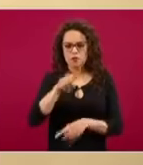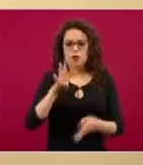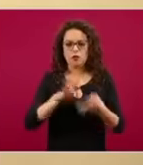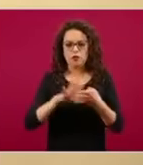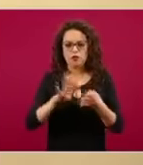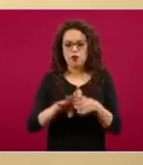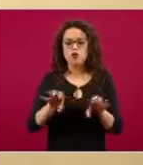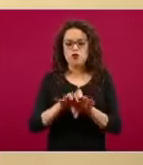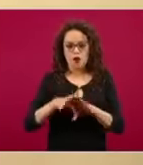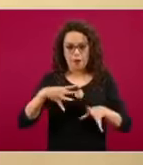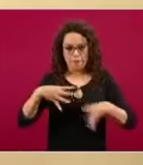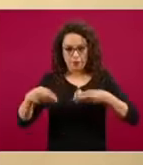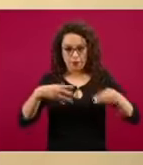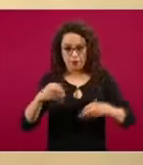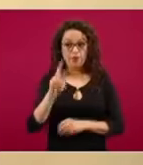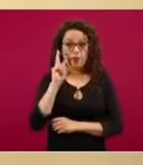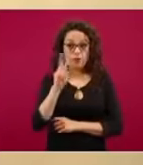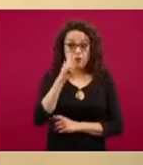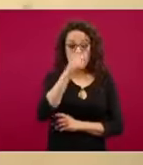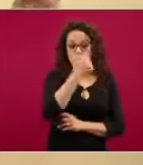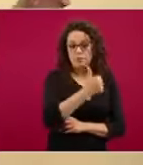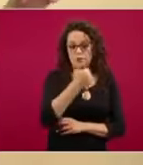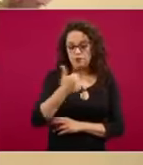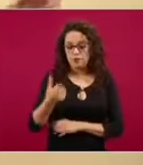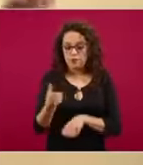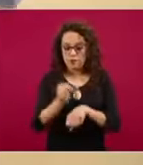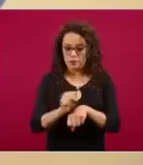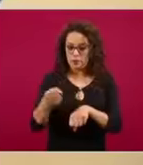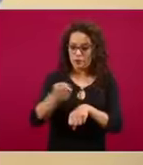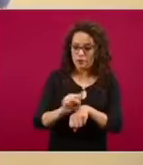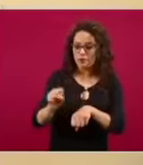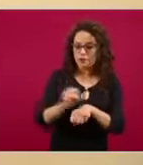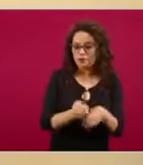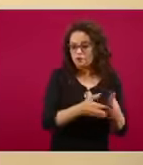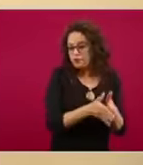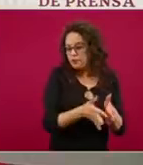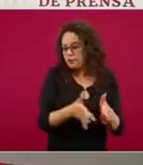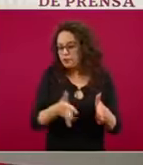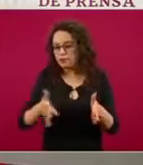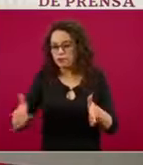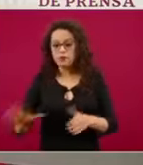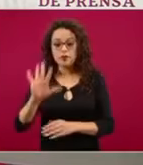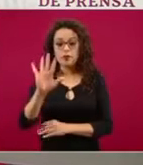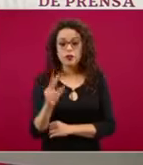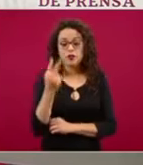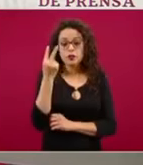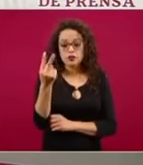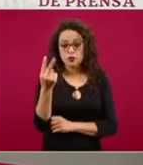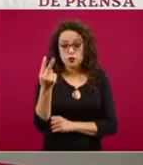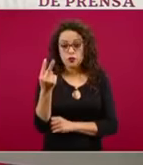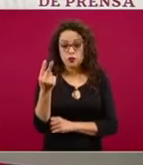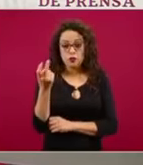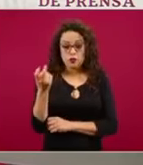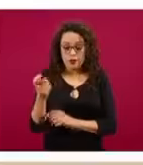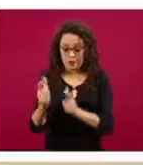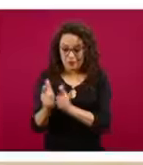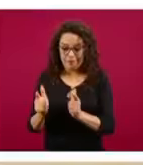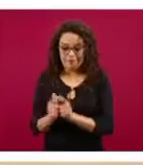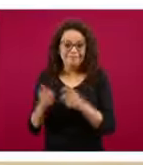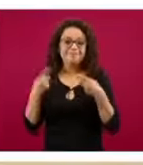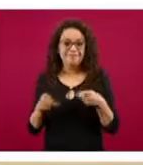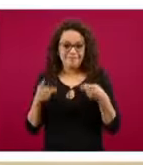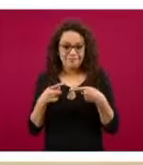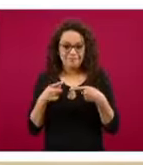estado presentando estos en cada una de las semanas epidemiológicas, este grupo de 52 brotes. Veíamos ya